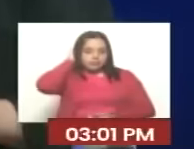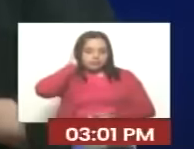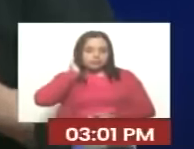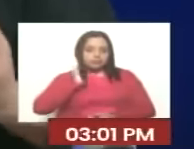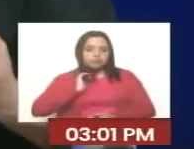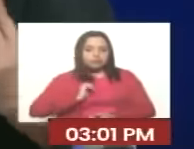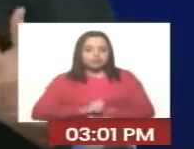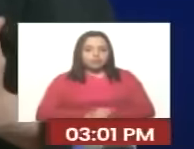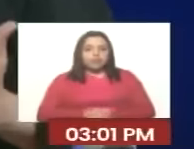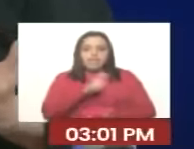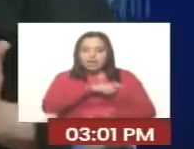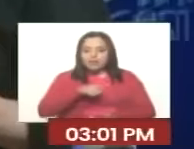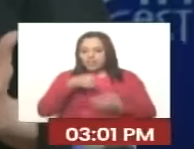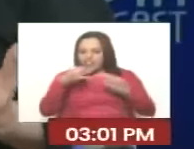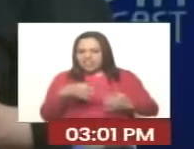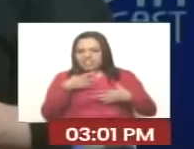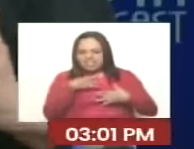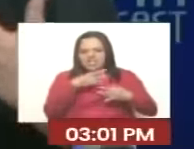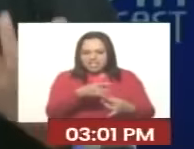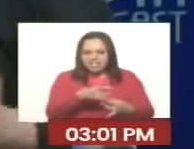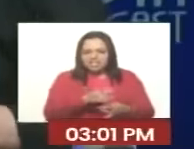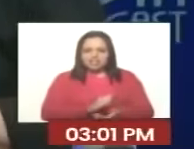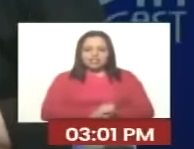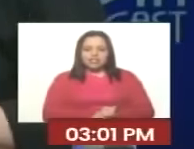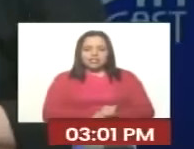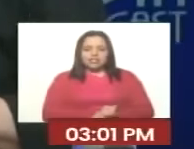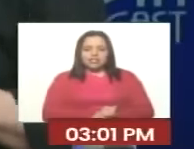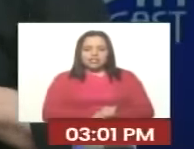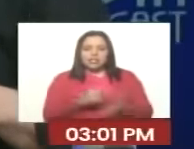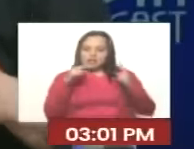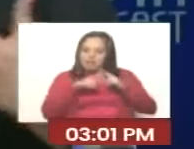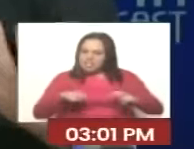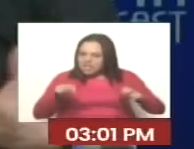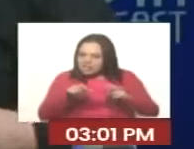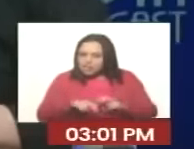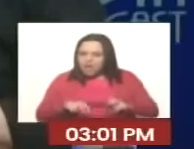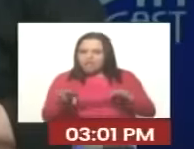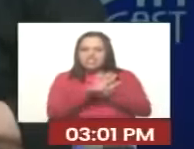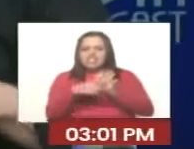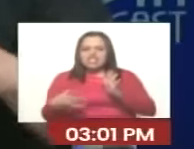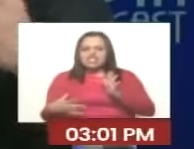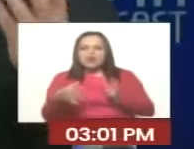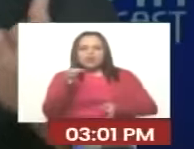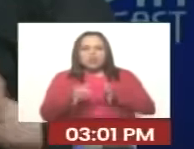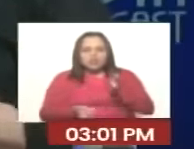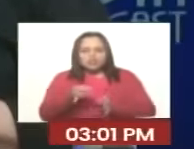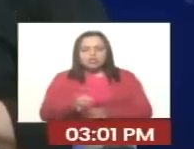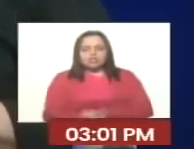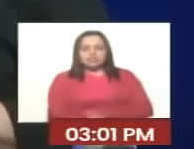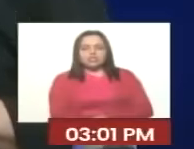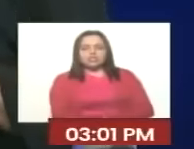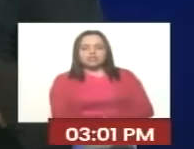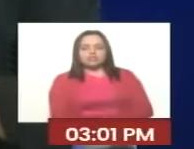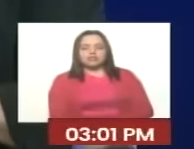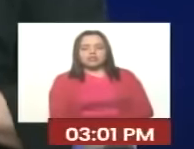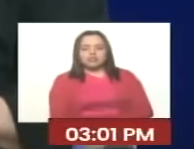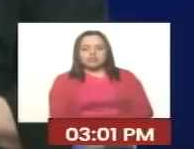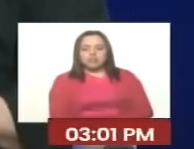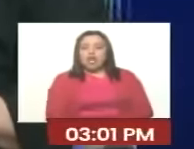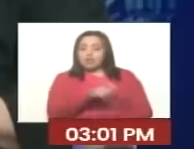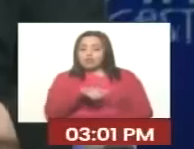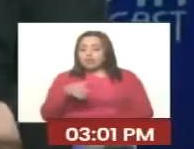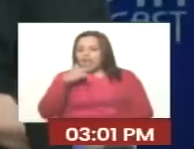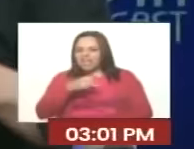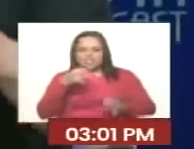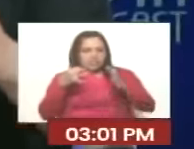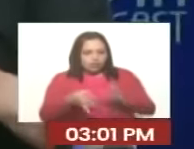los que les interesa, vamos a decir, la criminalística, el derecho penal, siguen casos de este tipo, están